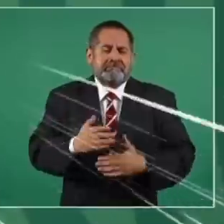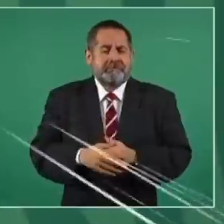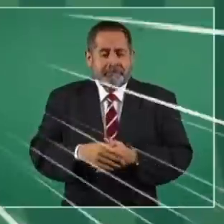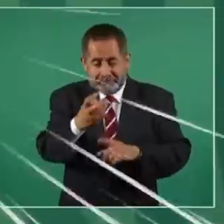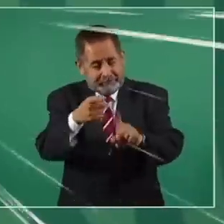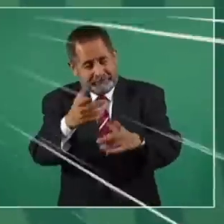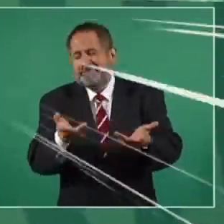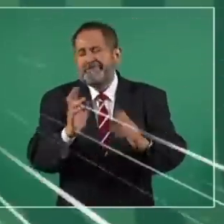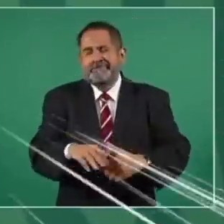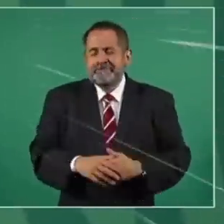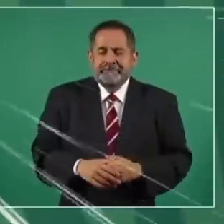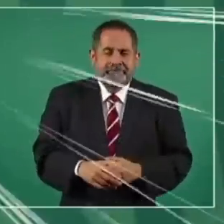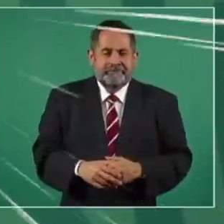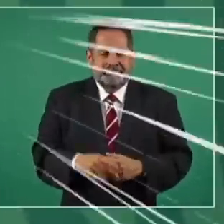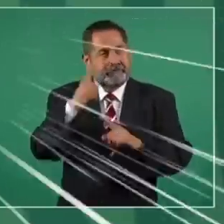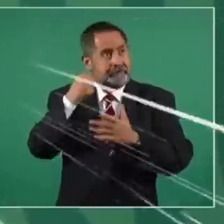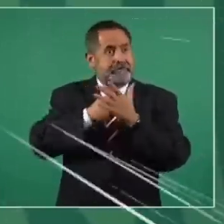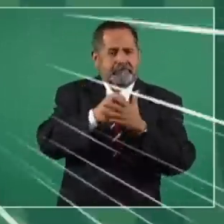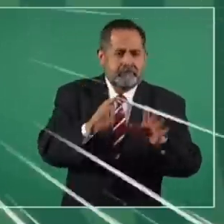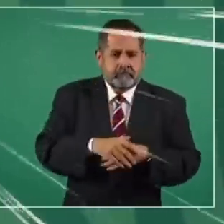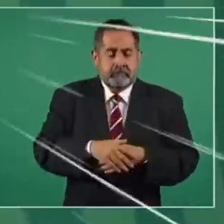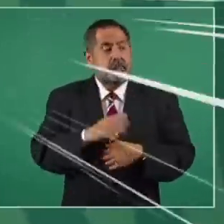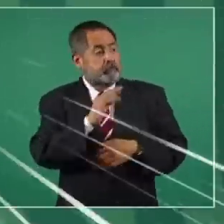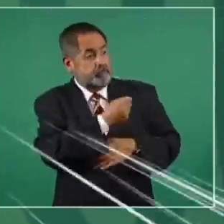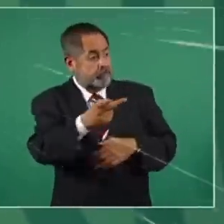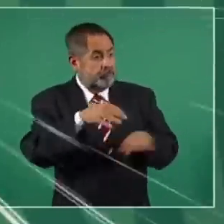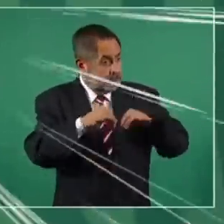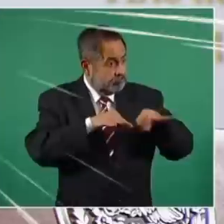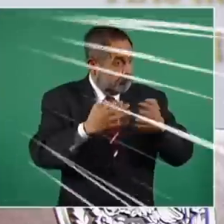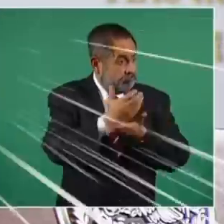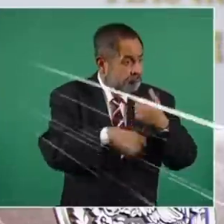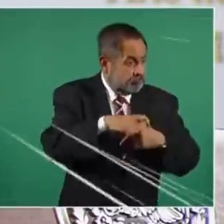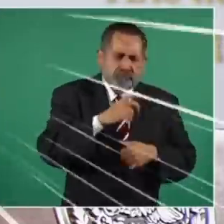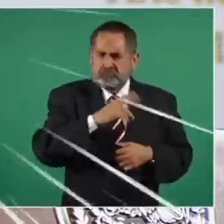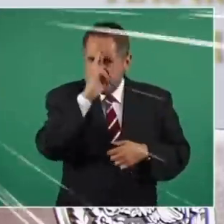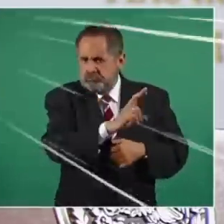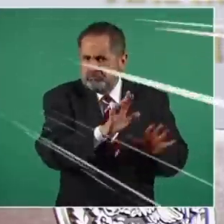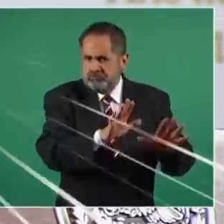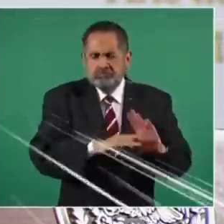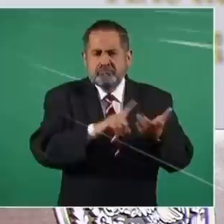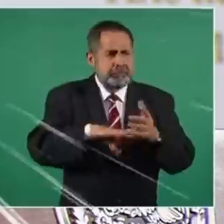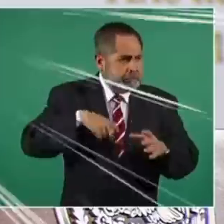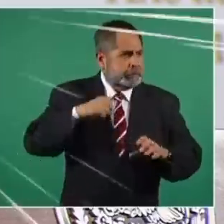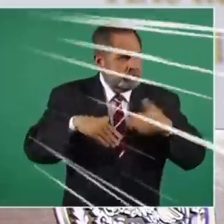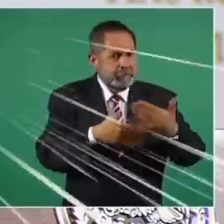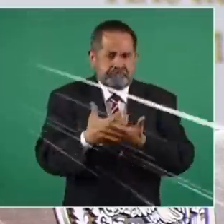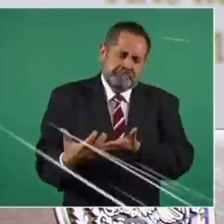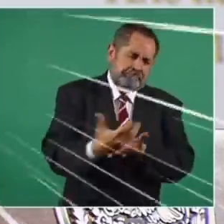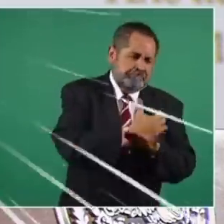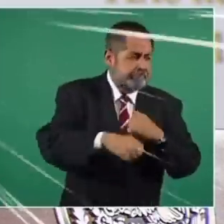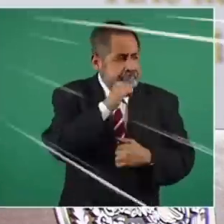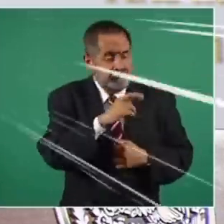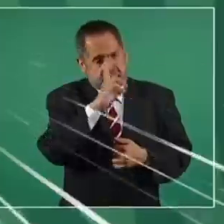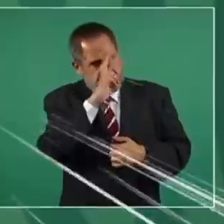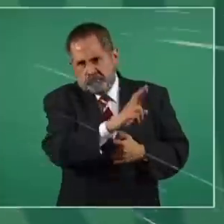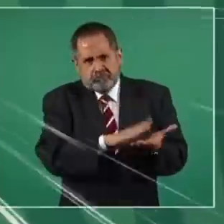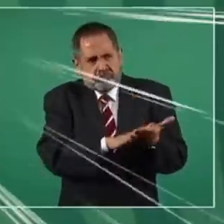no es eso por lo que lucho. Y respeto mucho a la persona que con esfuerzo, trabajo, llegan a tener un patrimonio.